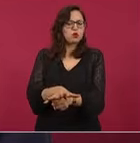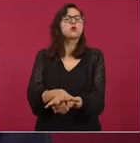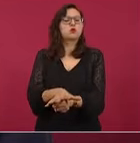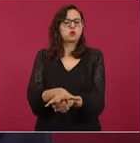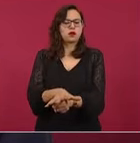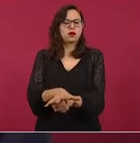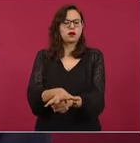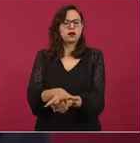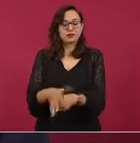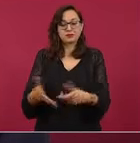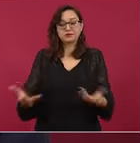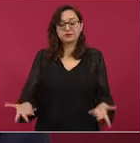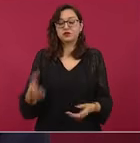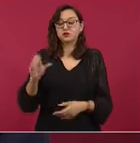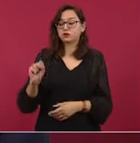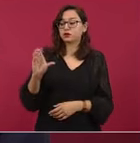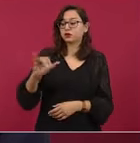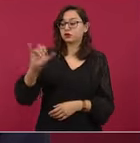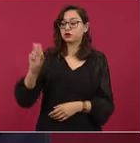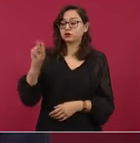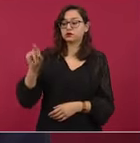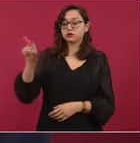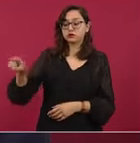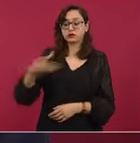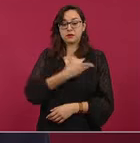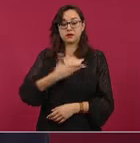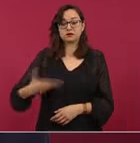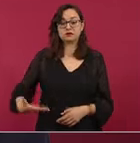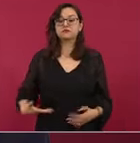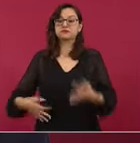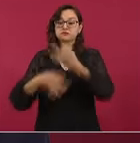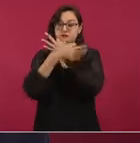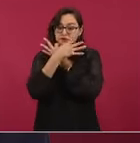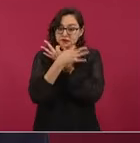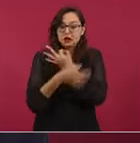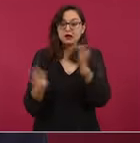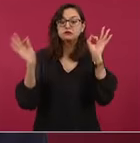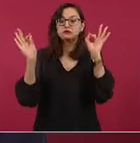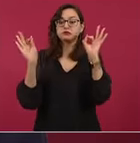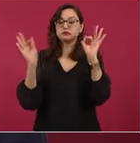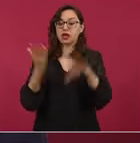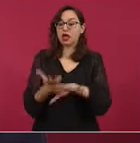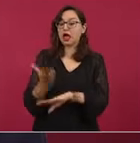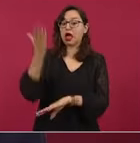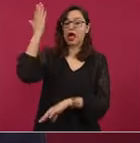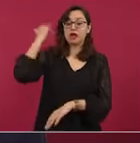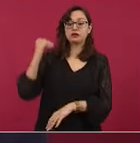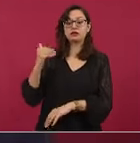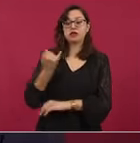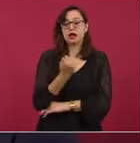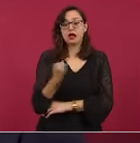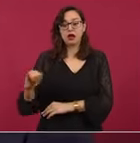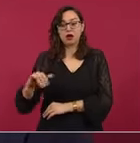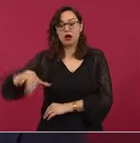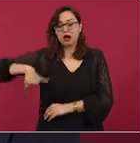el actual presidente de la Suprema Corte, de cómo fue presionado